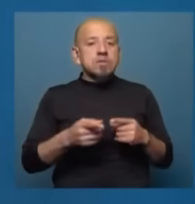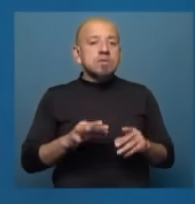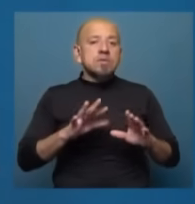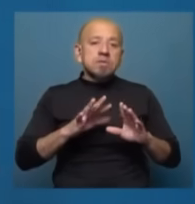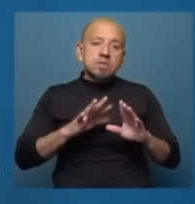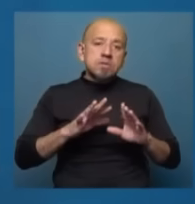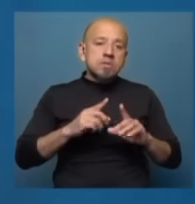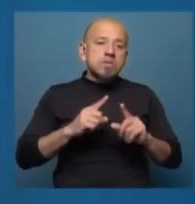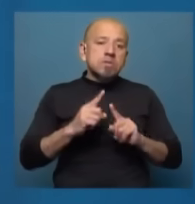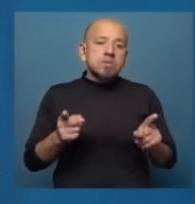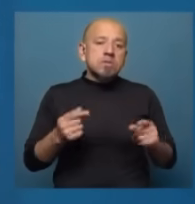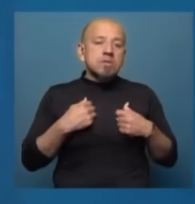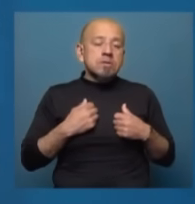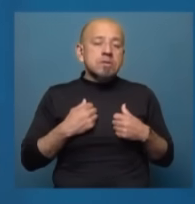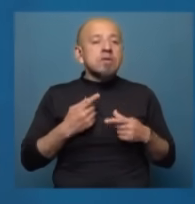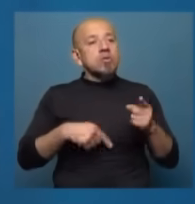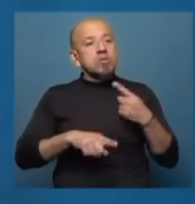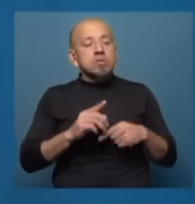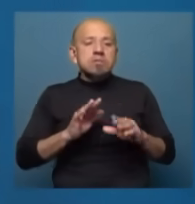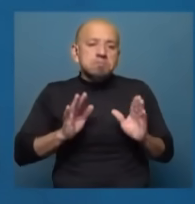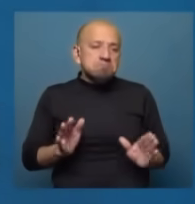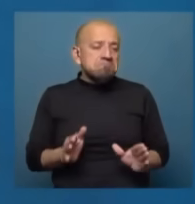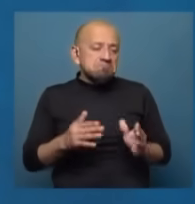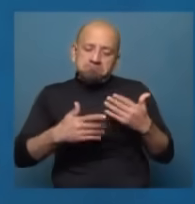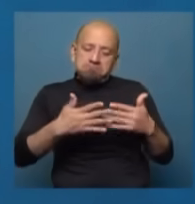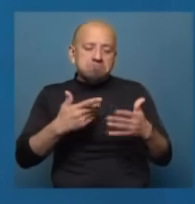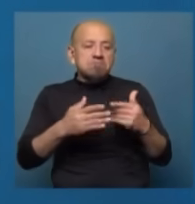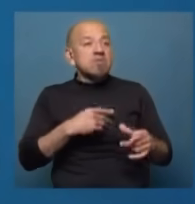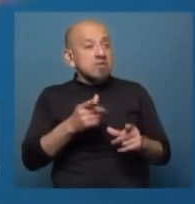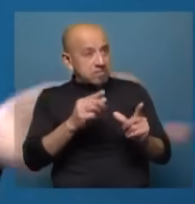es lo que nos mueve Entonces tampoco aunque no